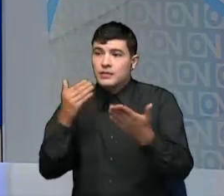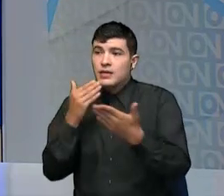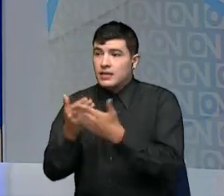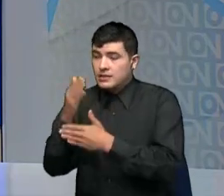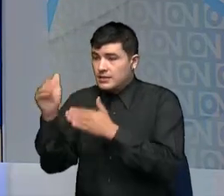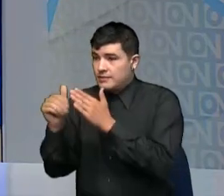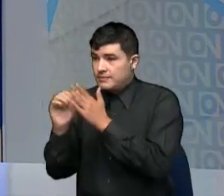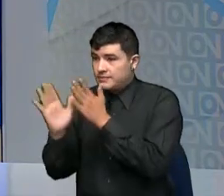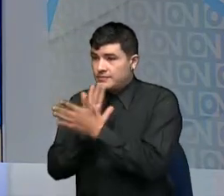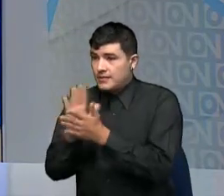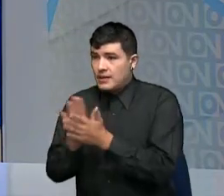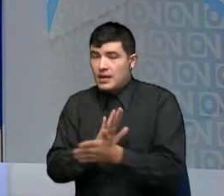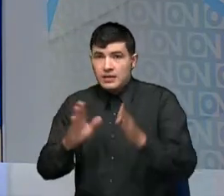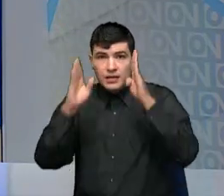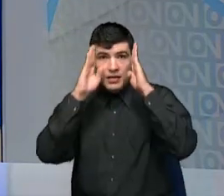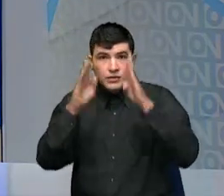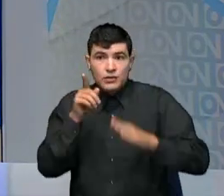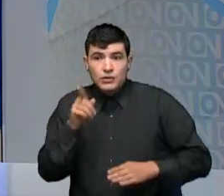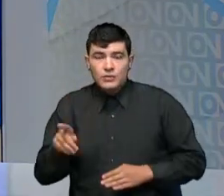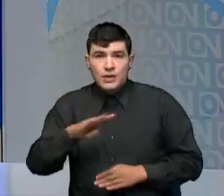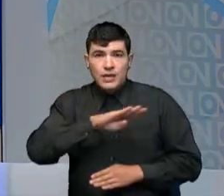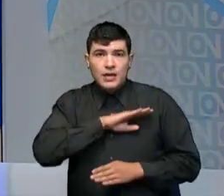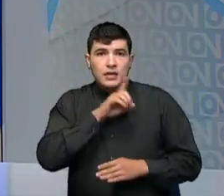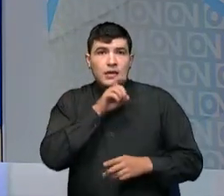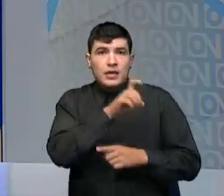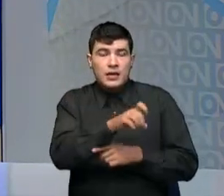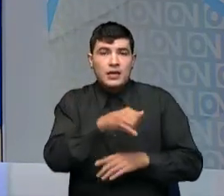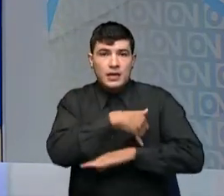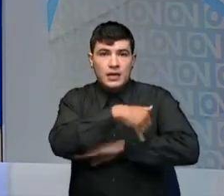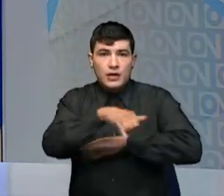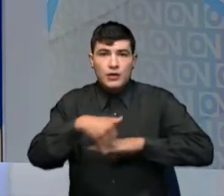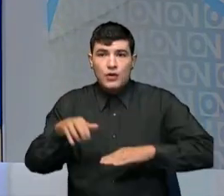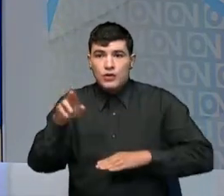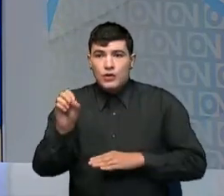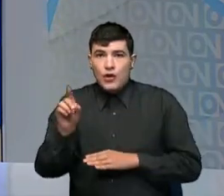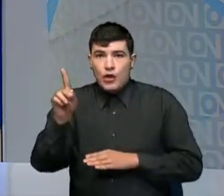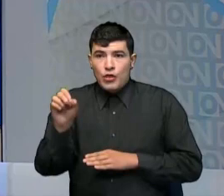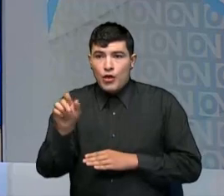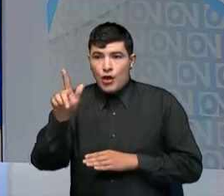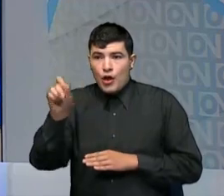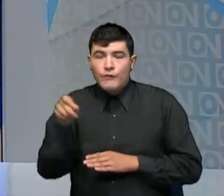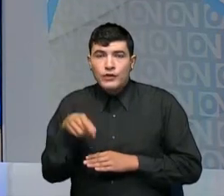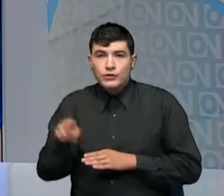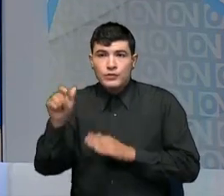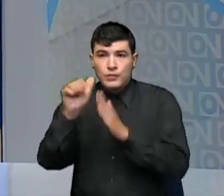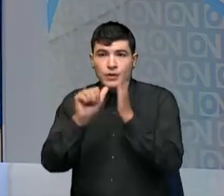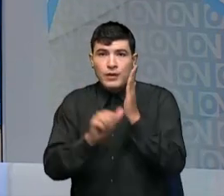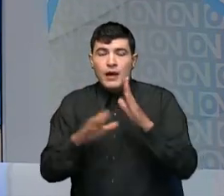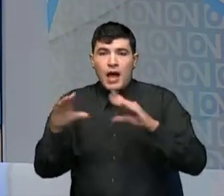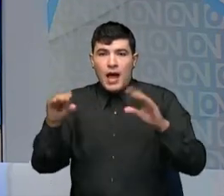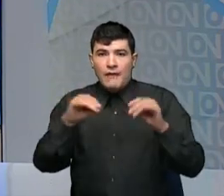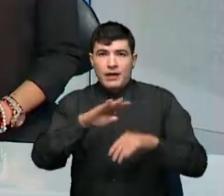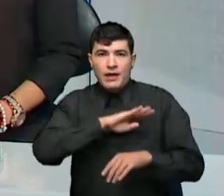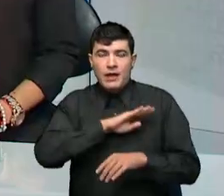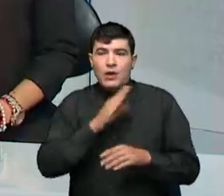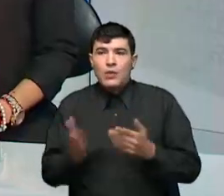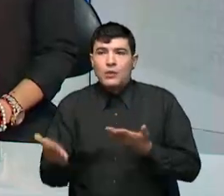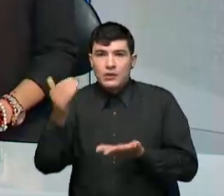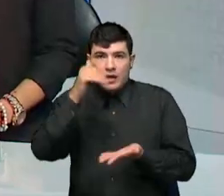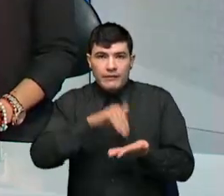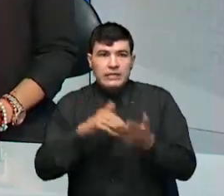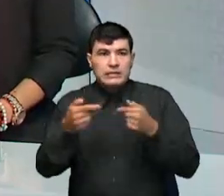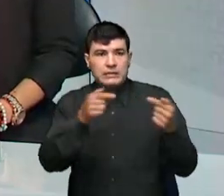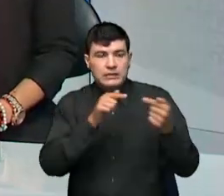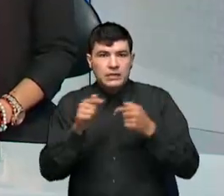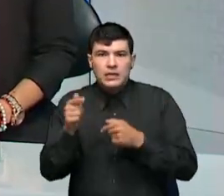Y mucha atención, el alcalde de Bucaramanga, el ingeniero Rodolfo Hernández, hoy en su programa Hable con el Alcalde, volvió a generar polémica. Así es,